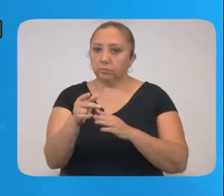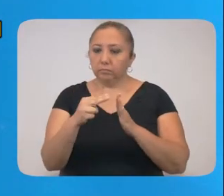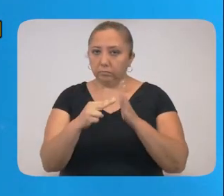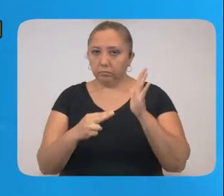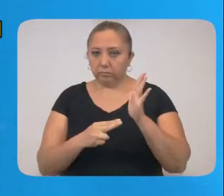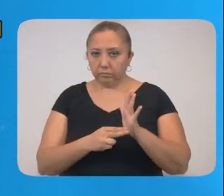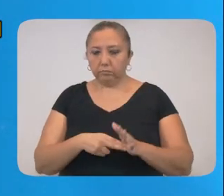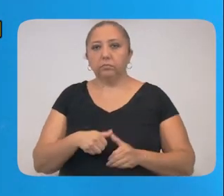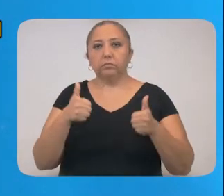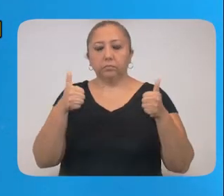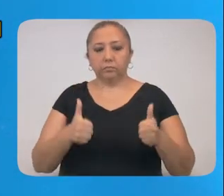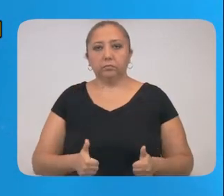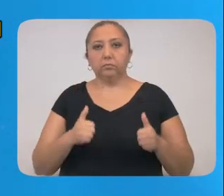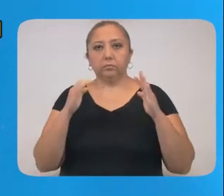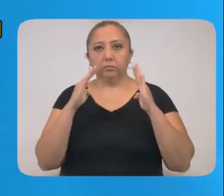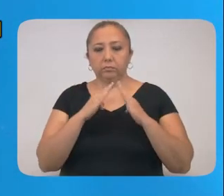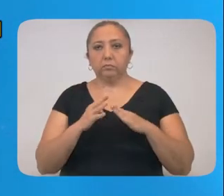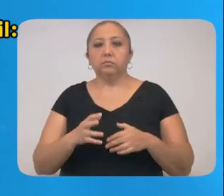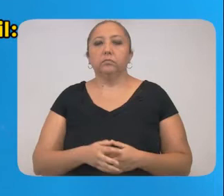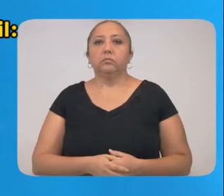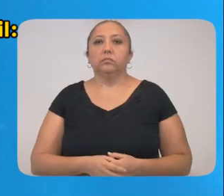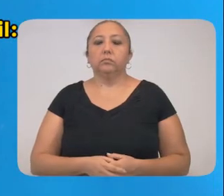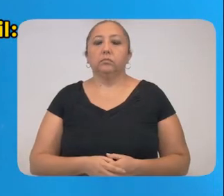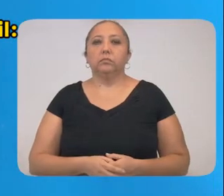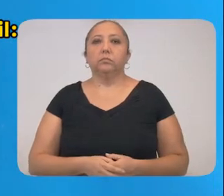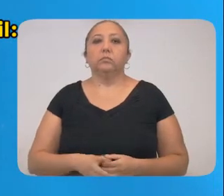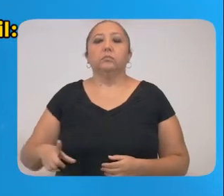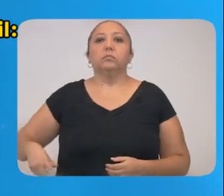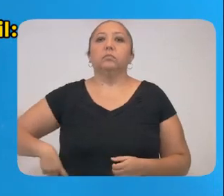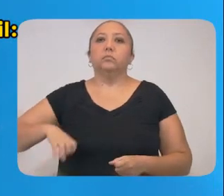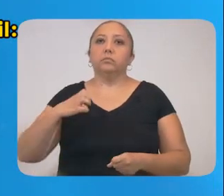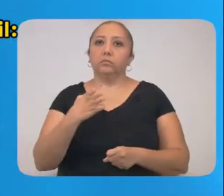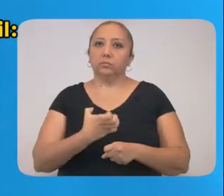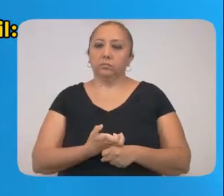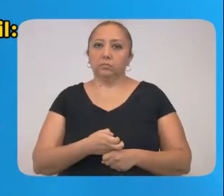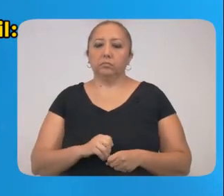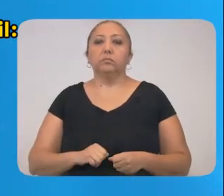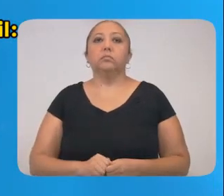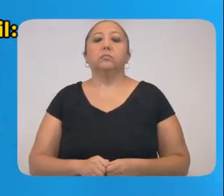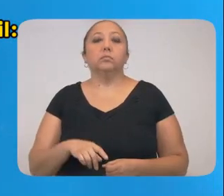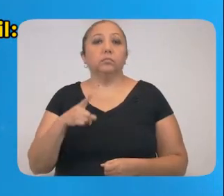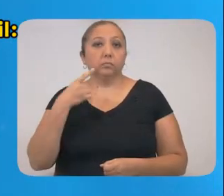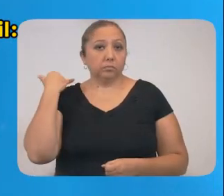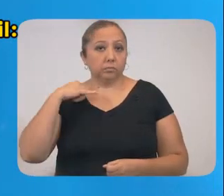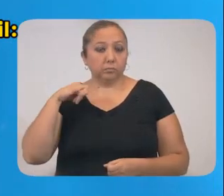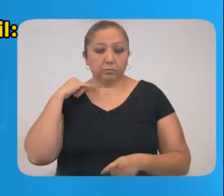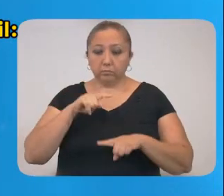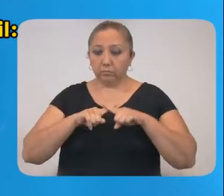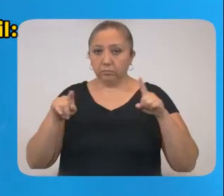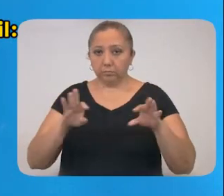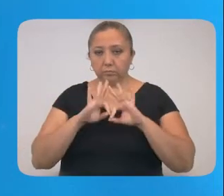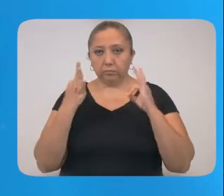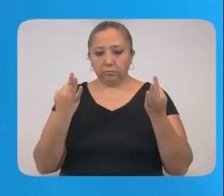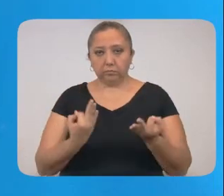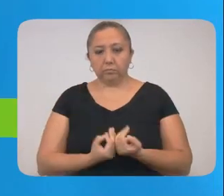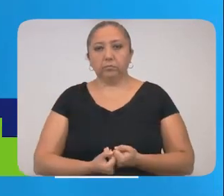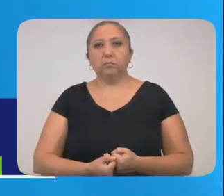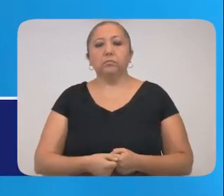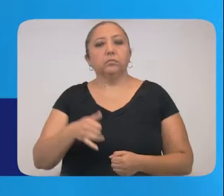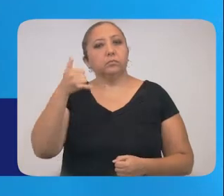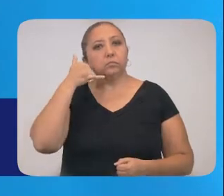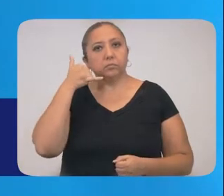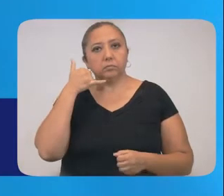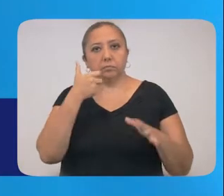manera estricta y a quedarse en sus casas. El Gobierno del Estado ha puesto a disposición de los yucatecos diversos canales. La